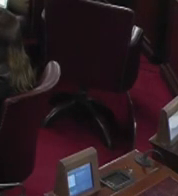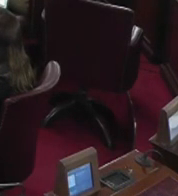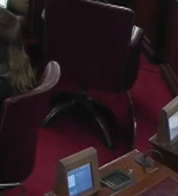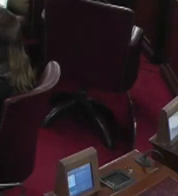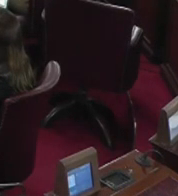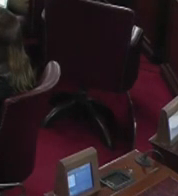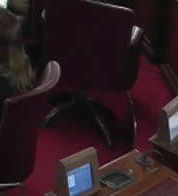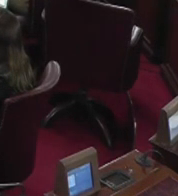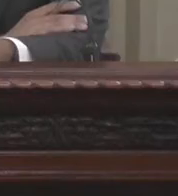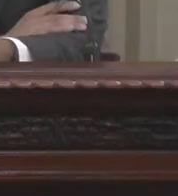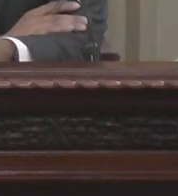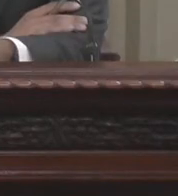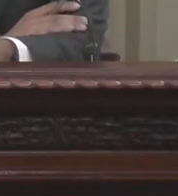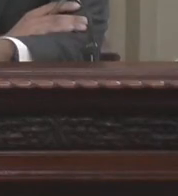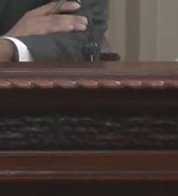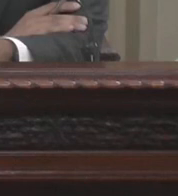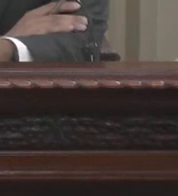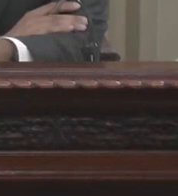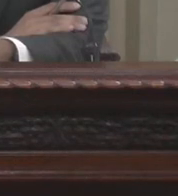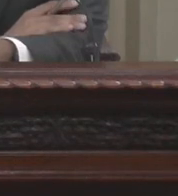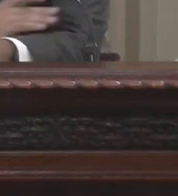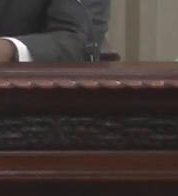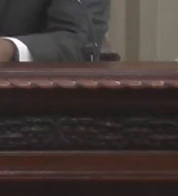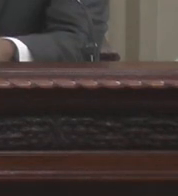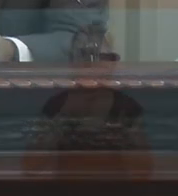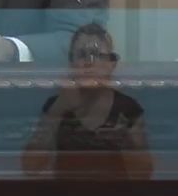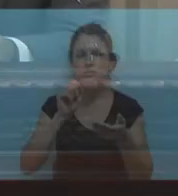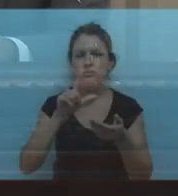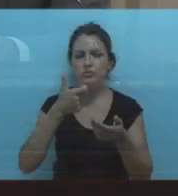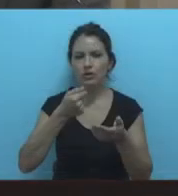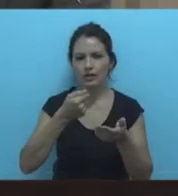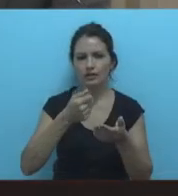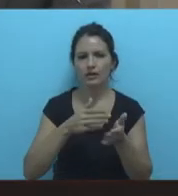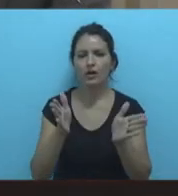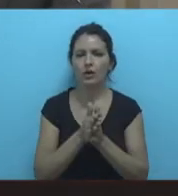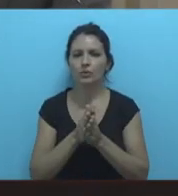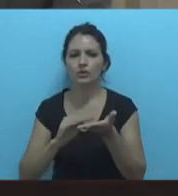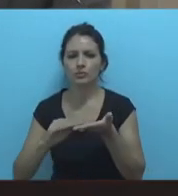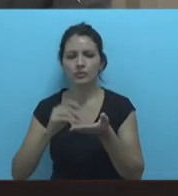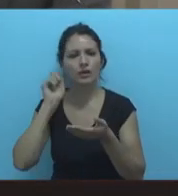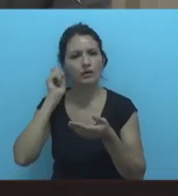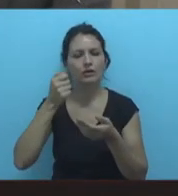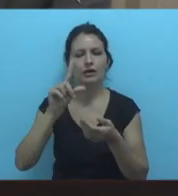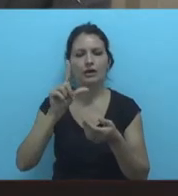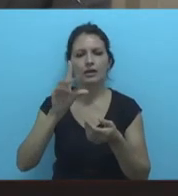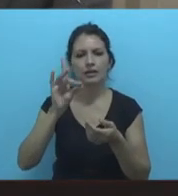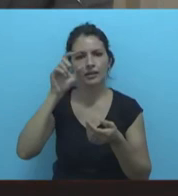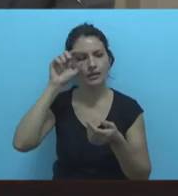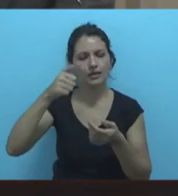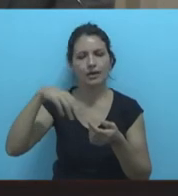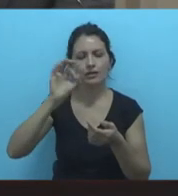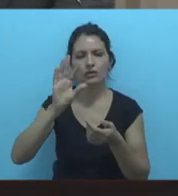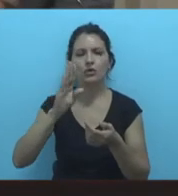Proyecto de declaración 42.343, diputada Solá, con la firma de diputado Galdiano, Chumpitaz